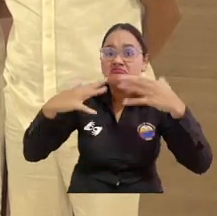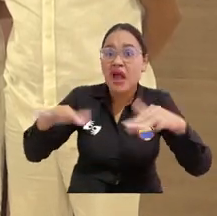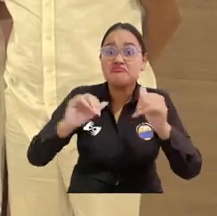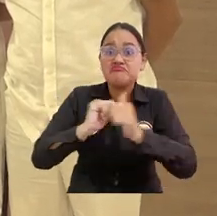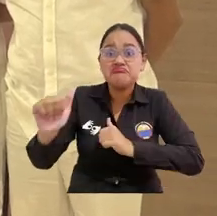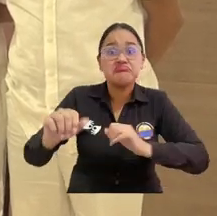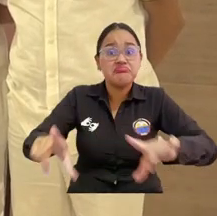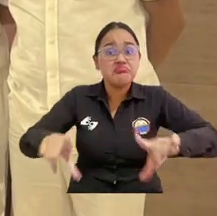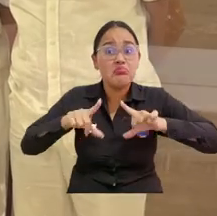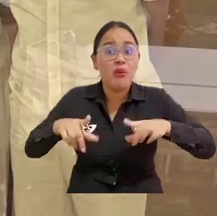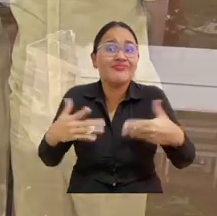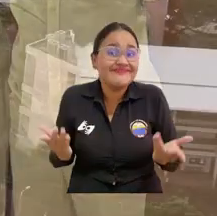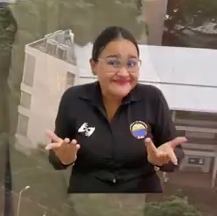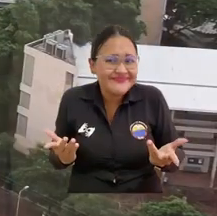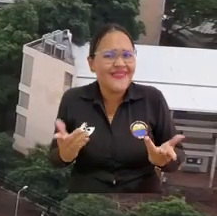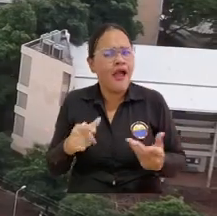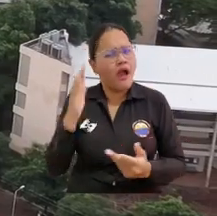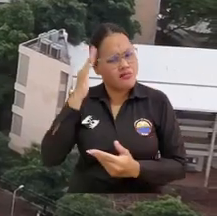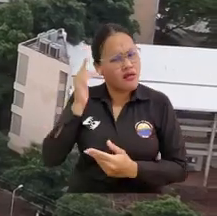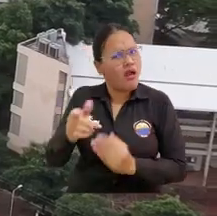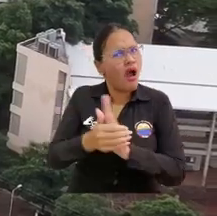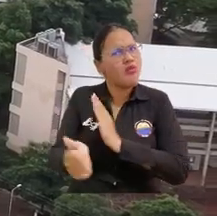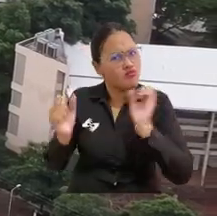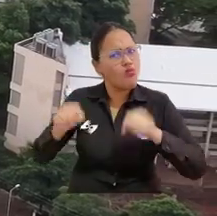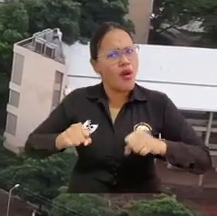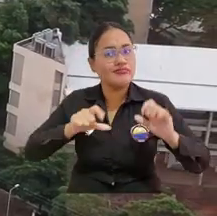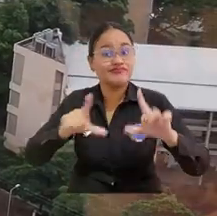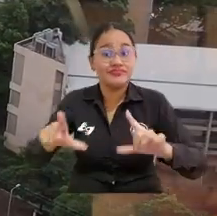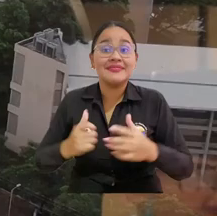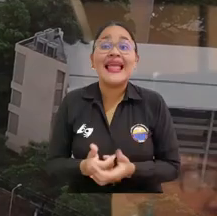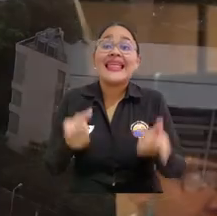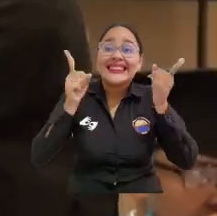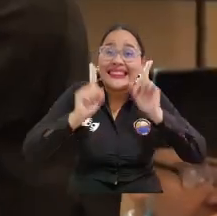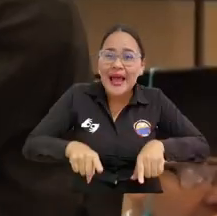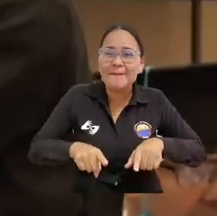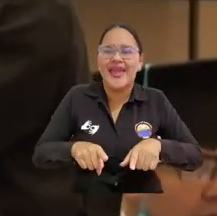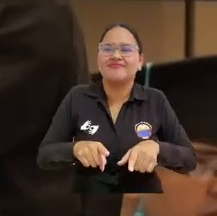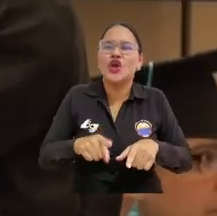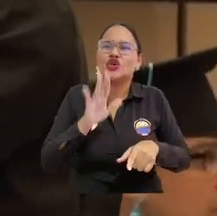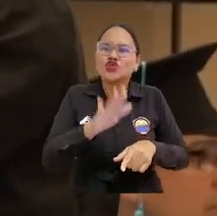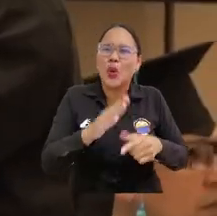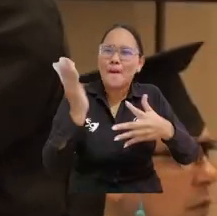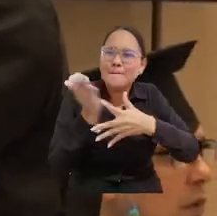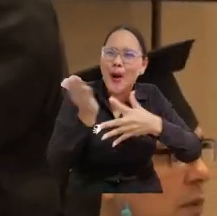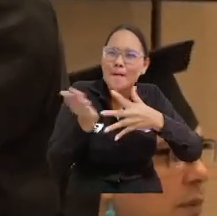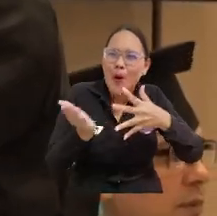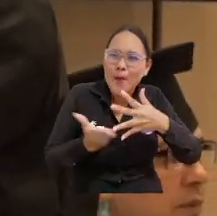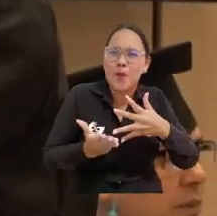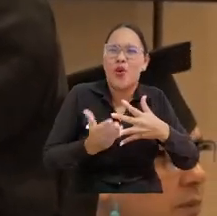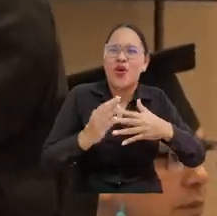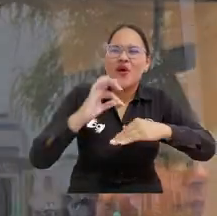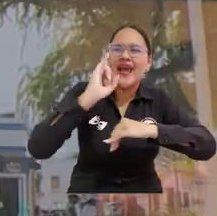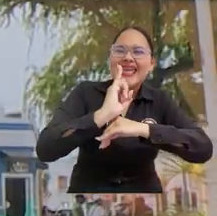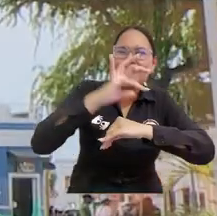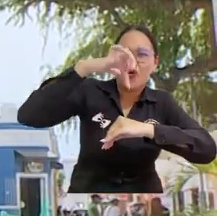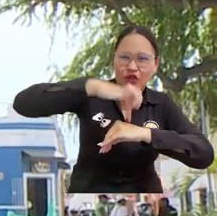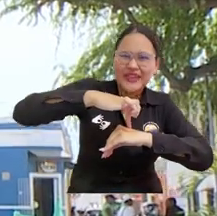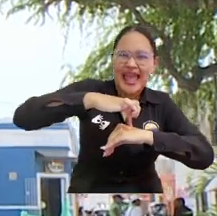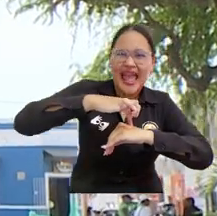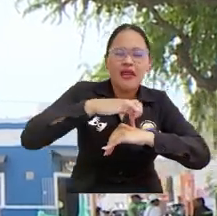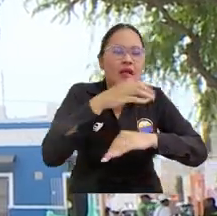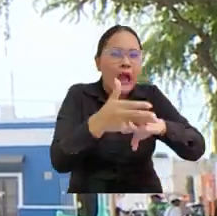historiadores y gestores culturales. La institución también ha graduado cohortes en esta modalidad de validación por